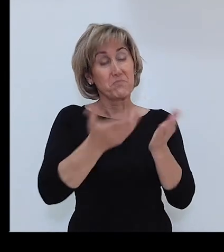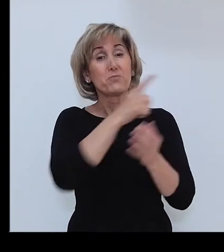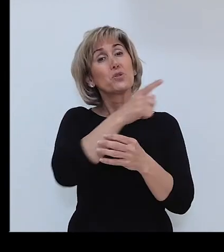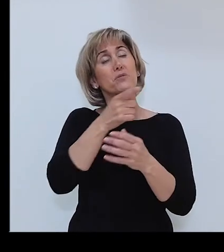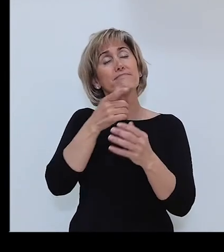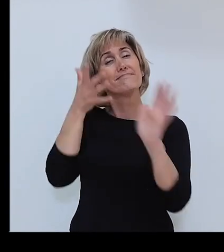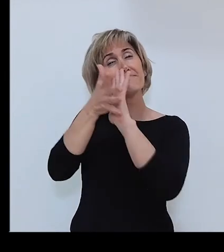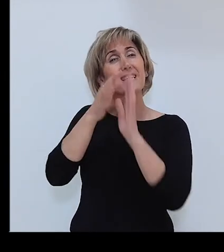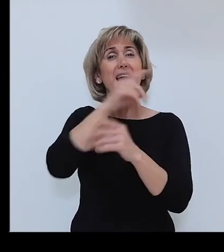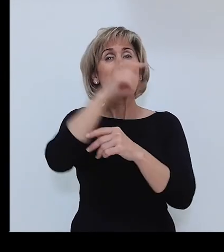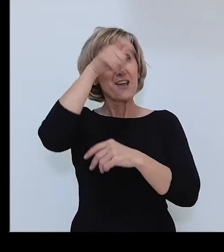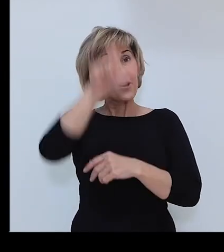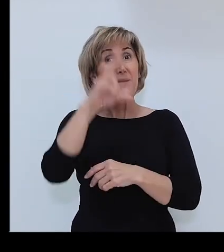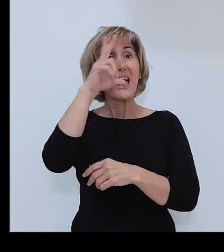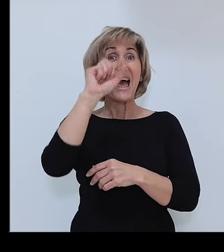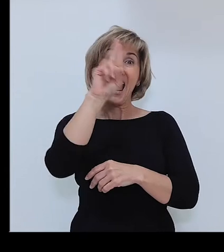Martineau